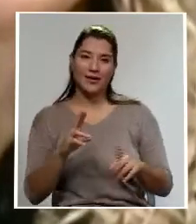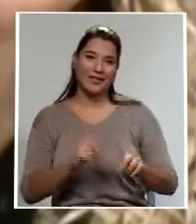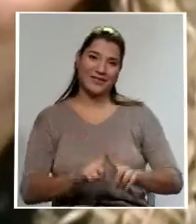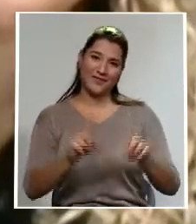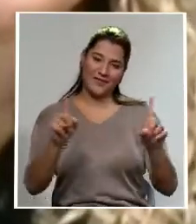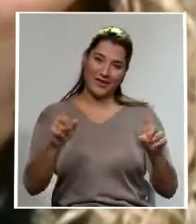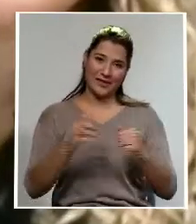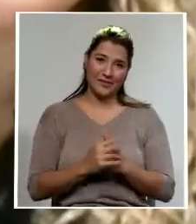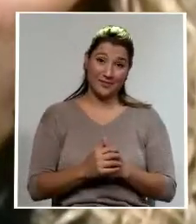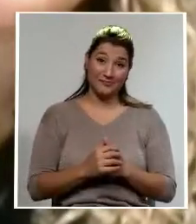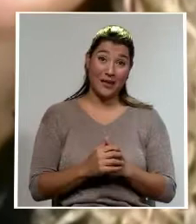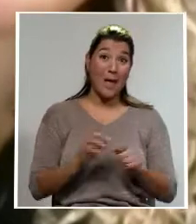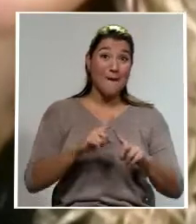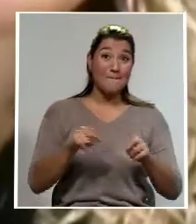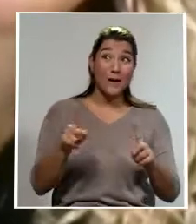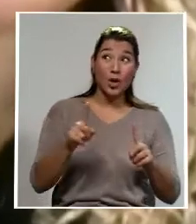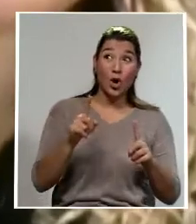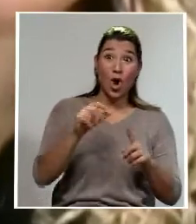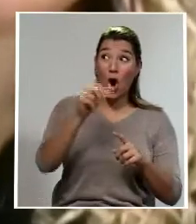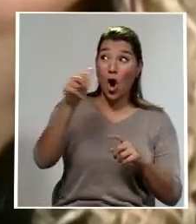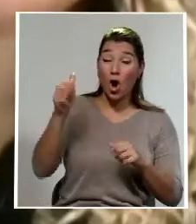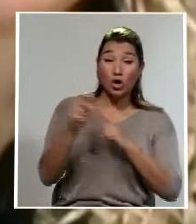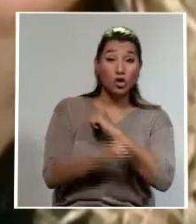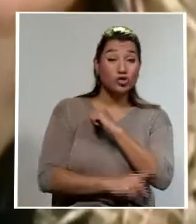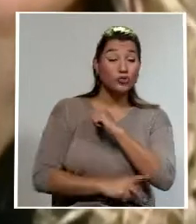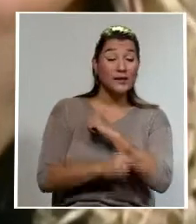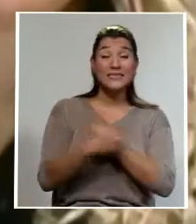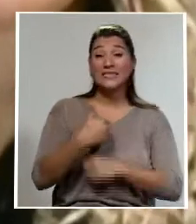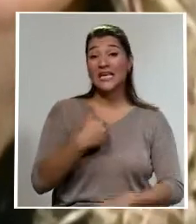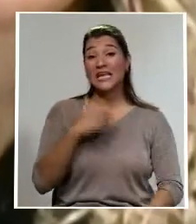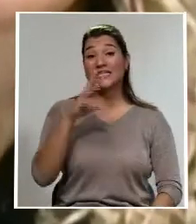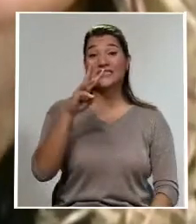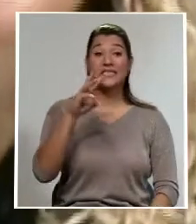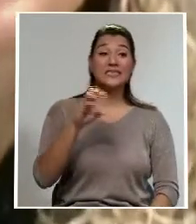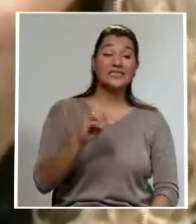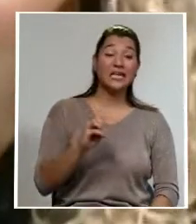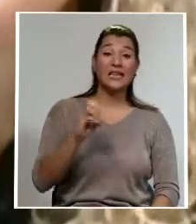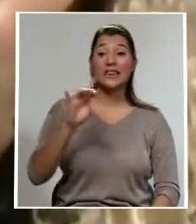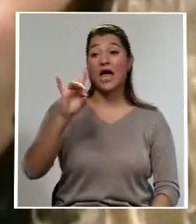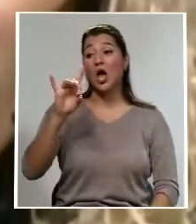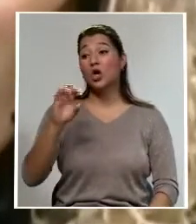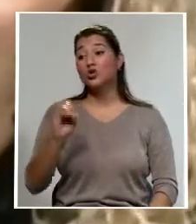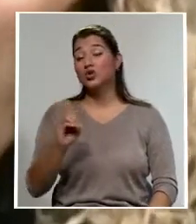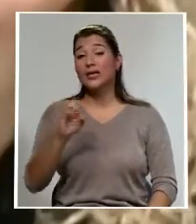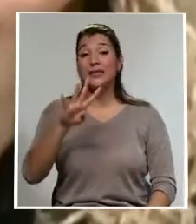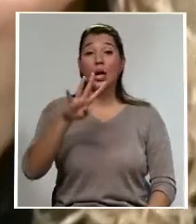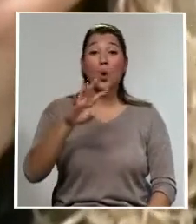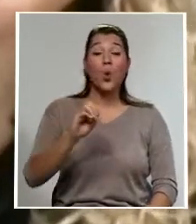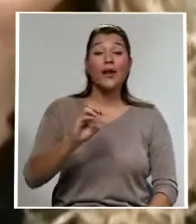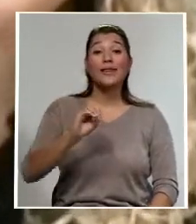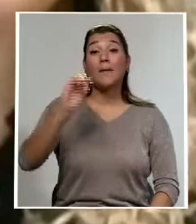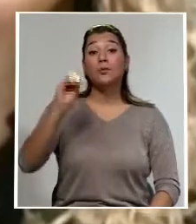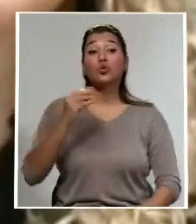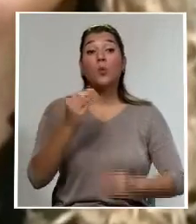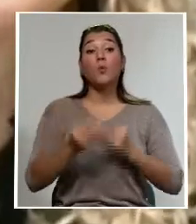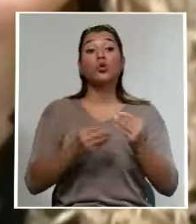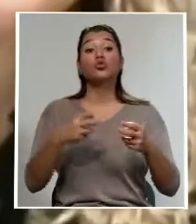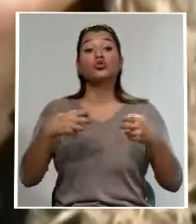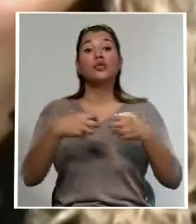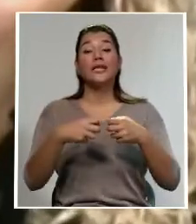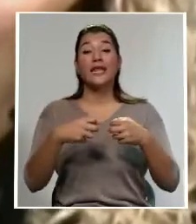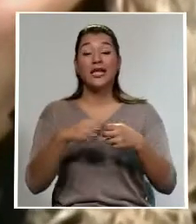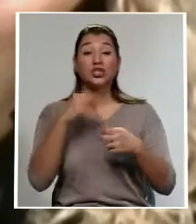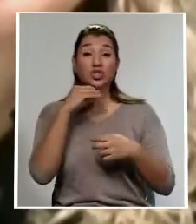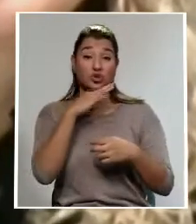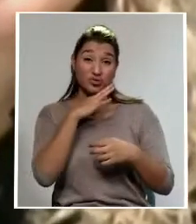La mayoría de los países tienen el 60, el 80, el 40% de su matriz eléctrica a partir